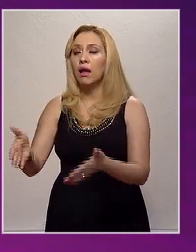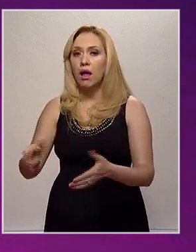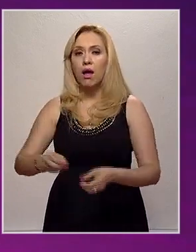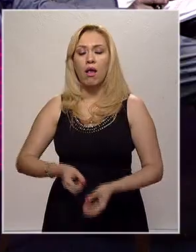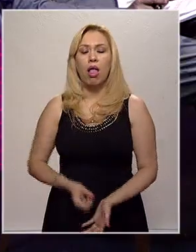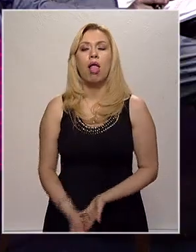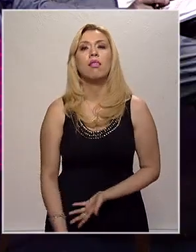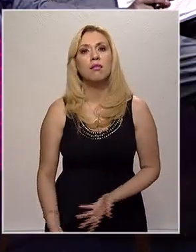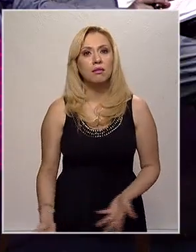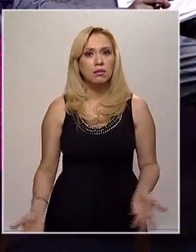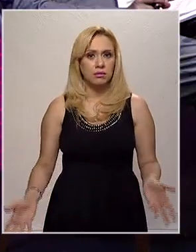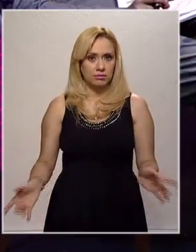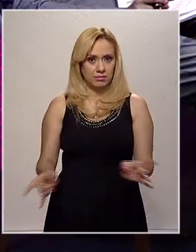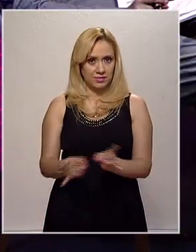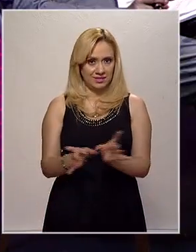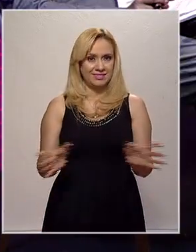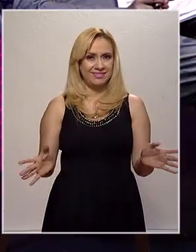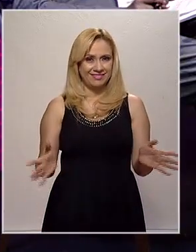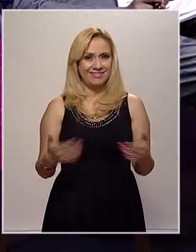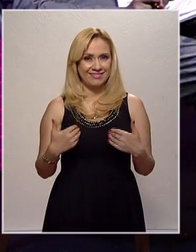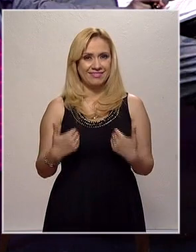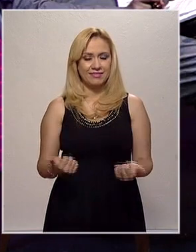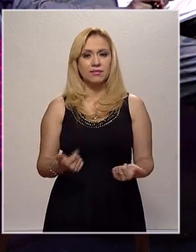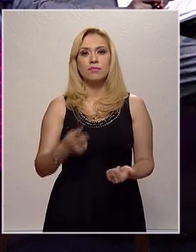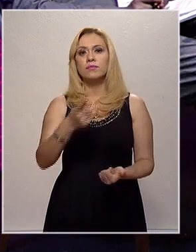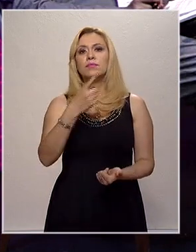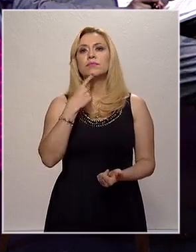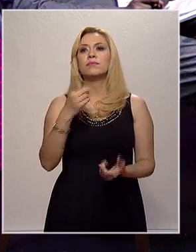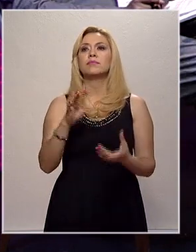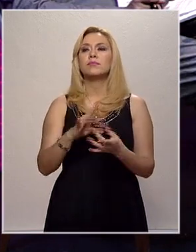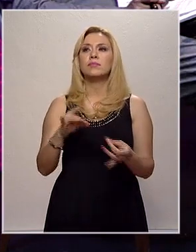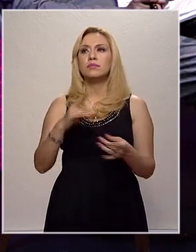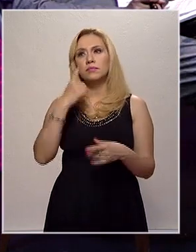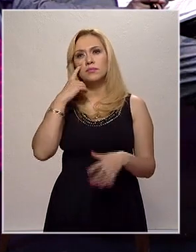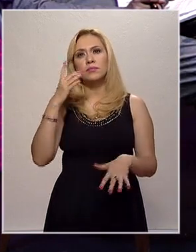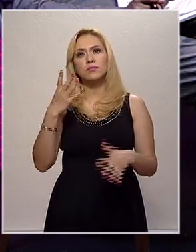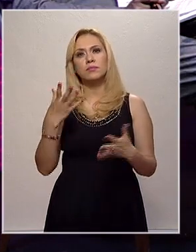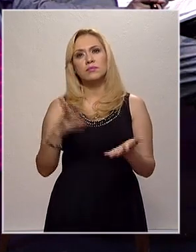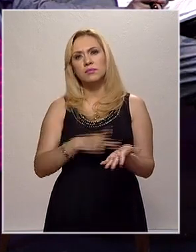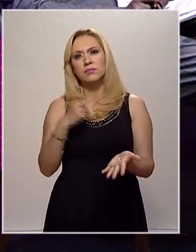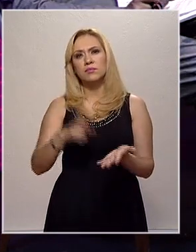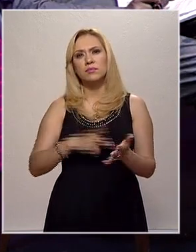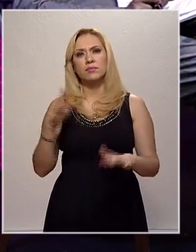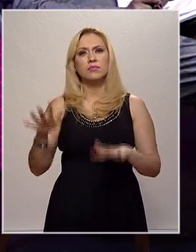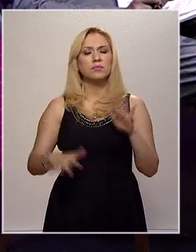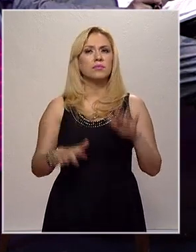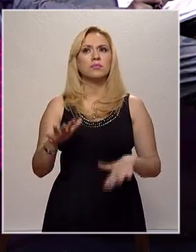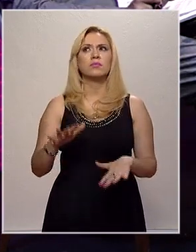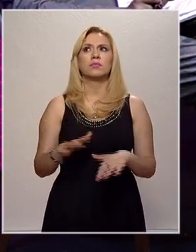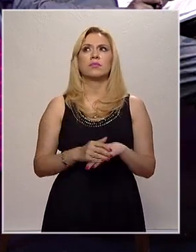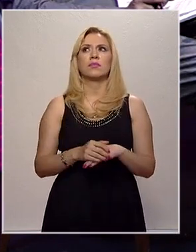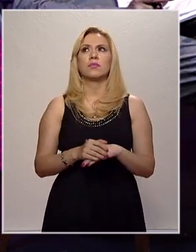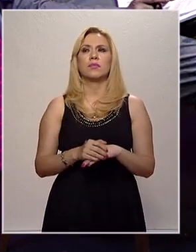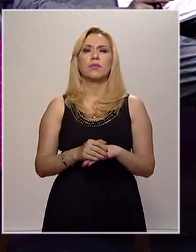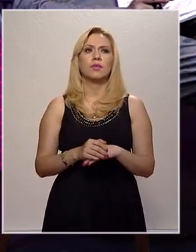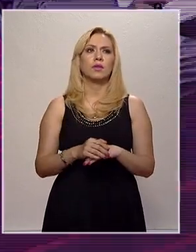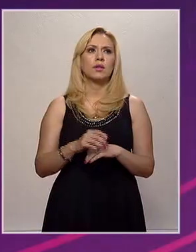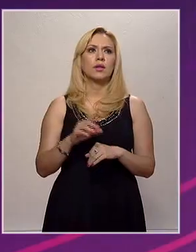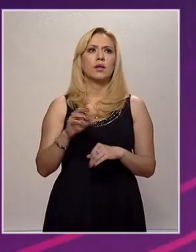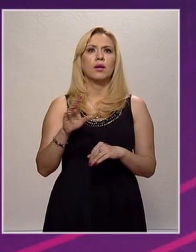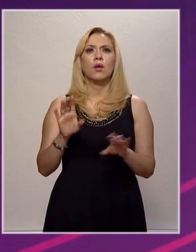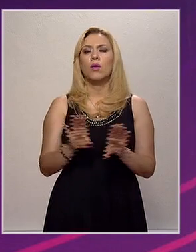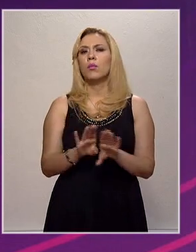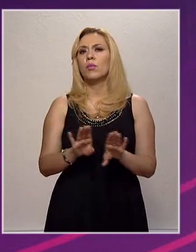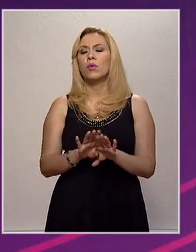O inclusive usted también, por ejemplo, explica que muchas veces algunas cosas que no necesariamente son, o sea, que